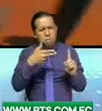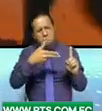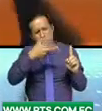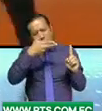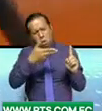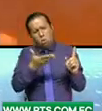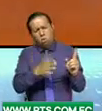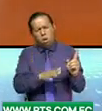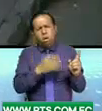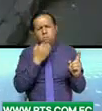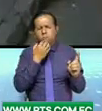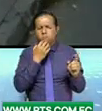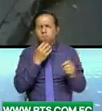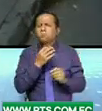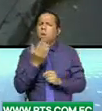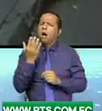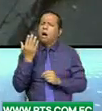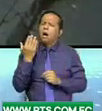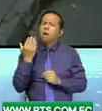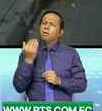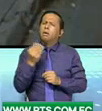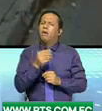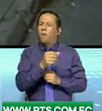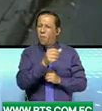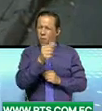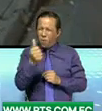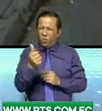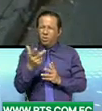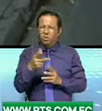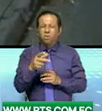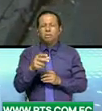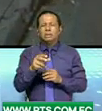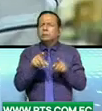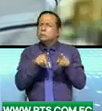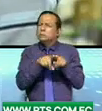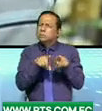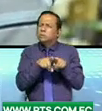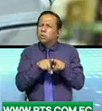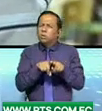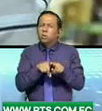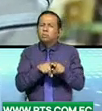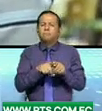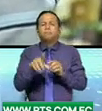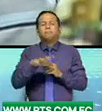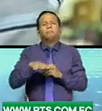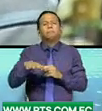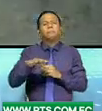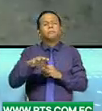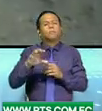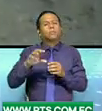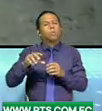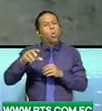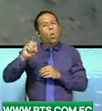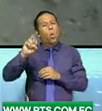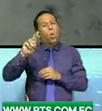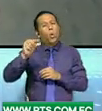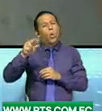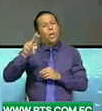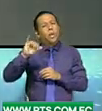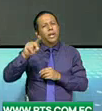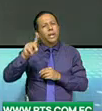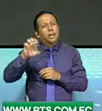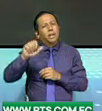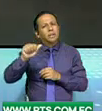tendría relación como otro caso similar que ocurrió en las orquídeas del día de ayer y la semana anterior otro en